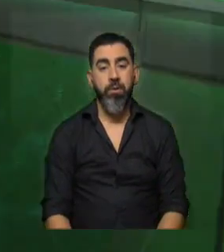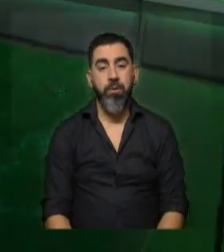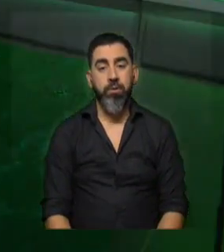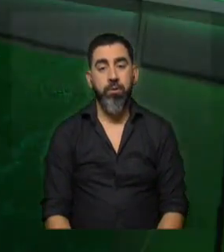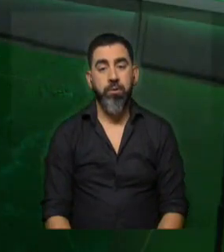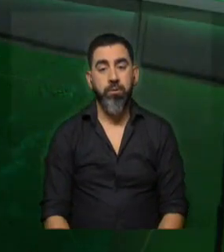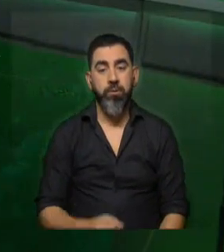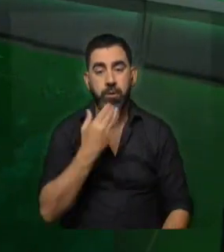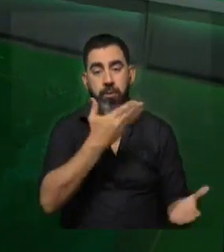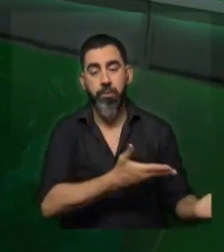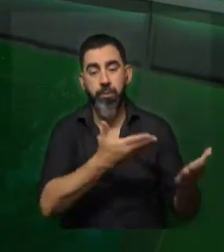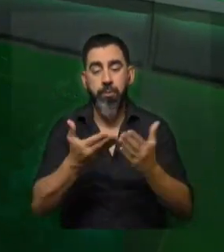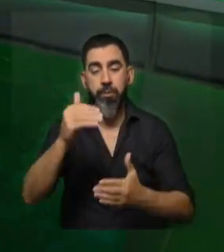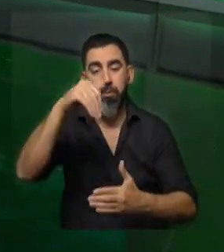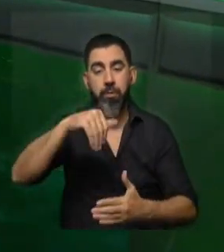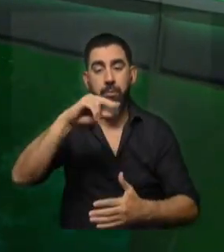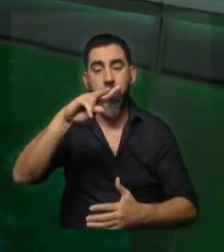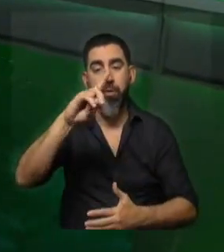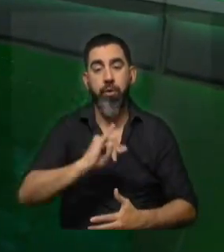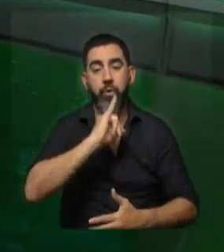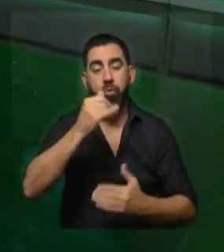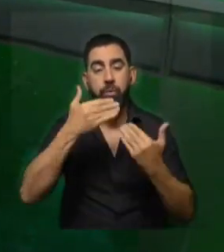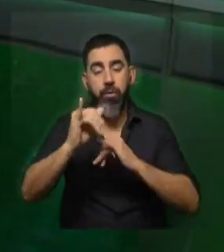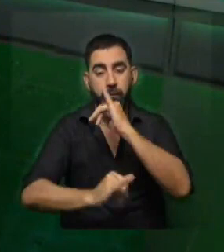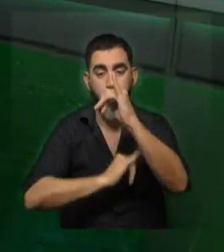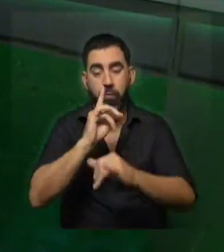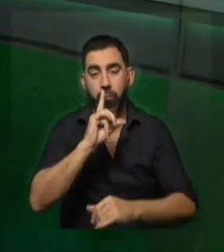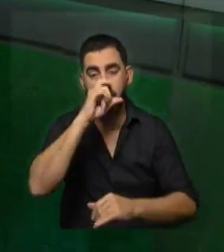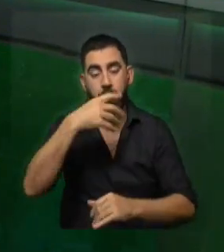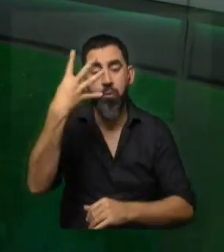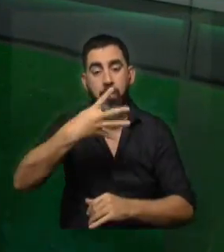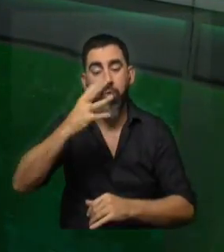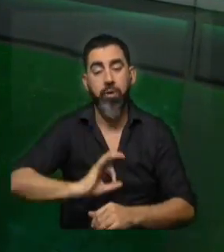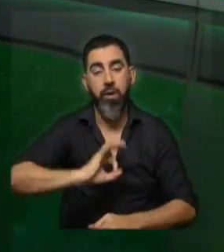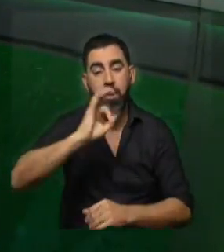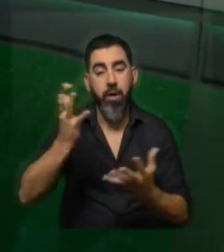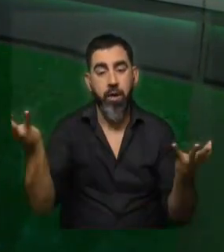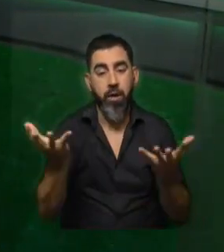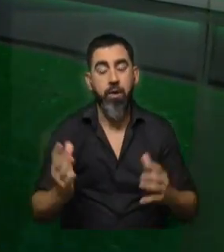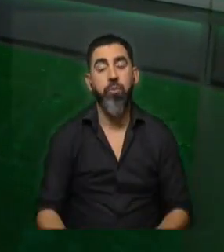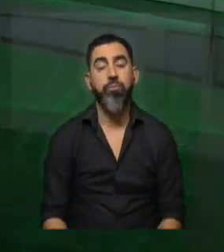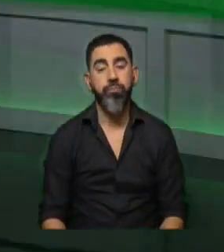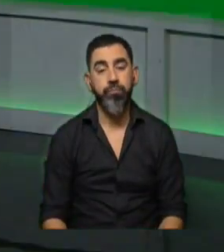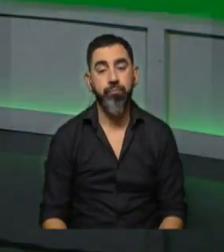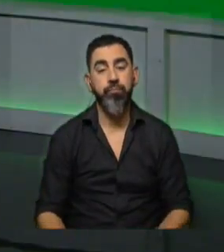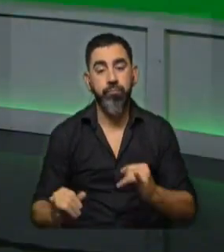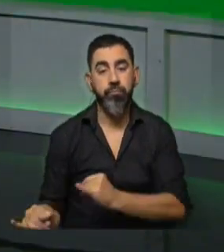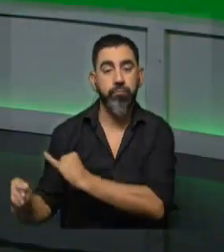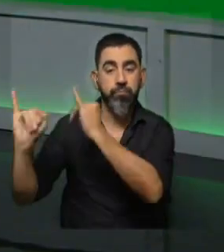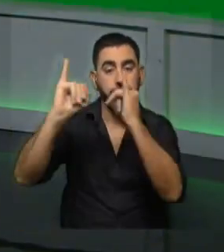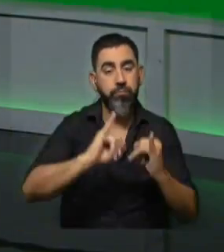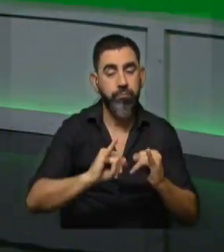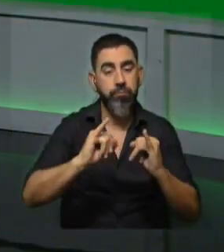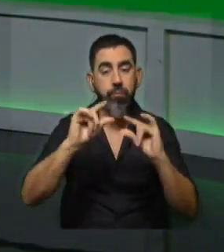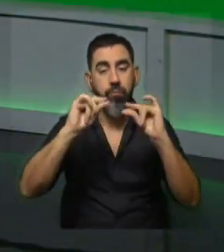Qué tal cómo están bienvenidas Bienvenidos a MB de noticias comenzamos con la información con 14 grados a esta hora aquí en Montevideo en una jornada que va a seguir